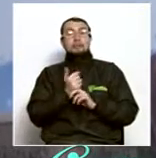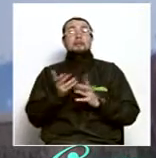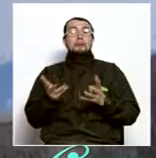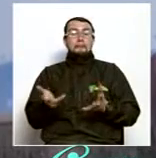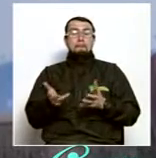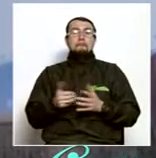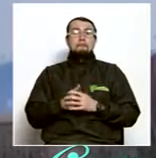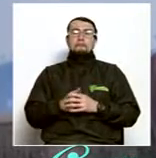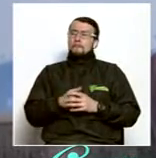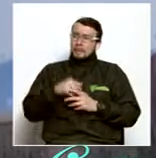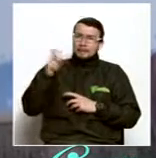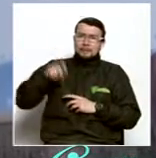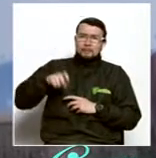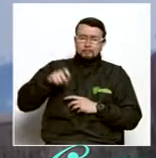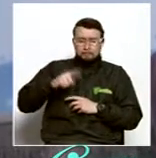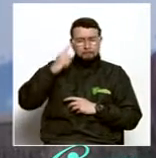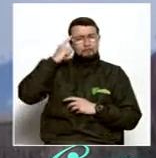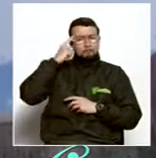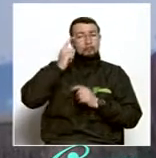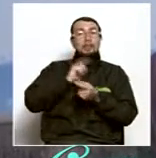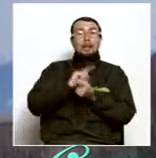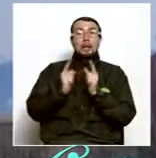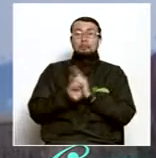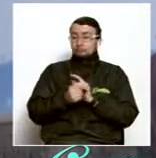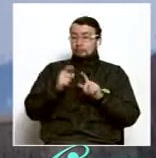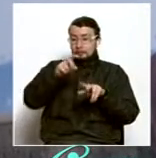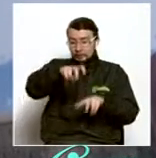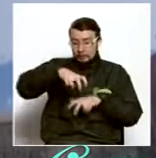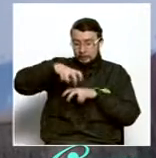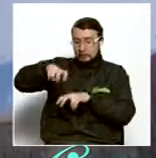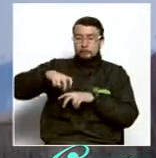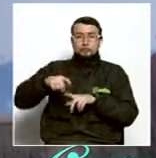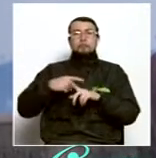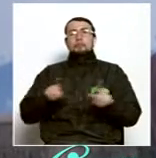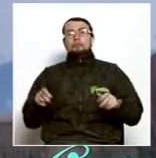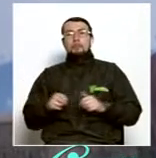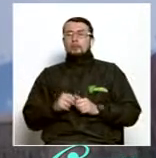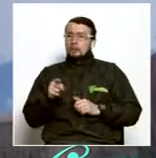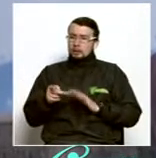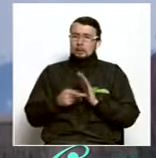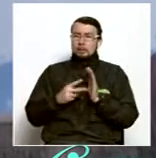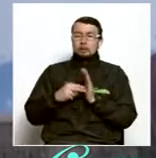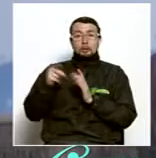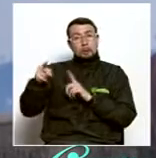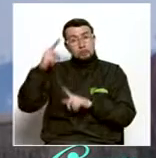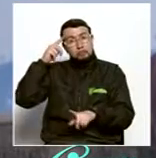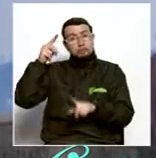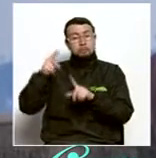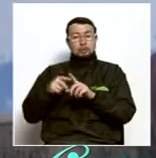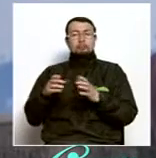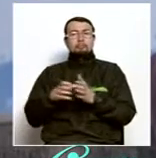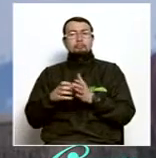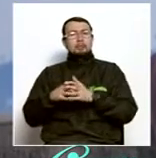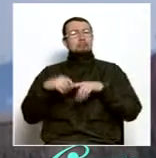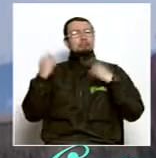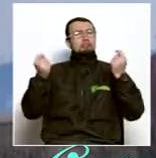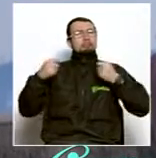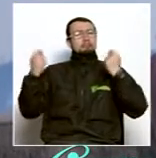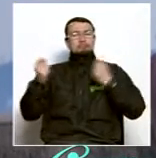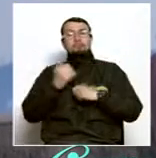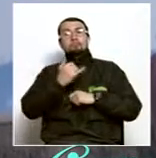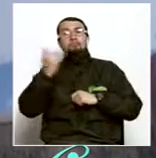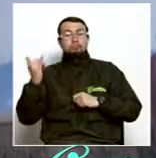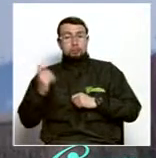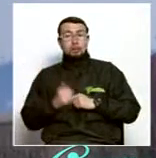Y que es necesario replantear esa manera de sembrar. Entonces, ese es uno de los propósitos de los mercados agroecológicos y de las ecoaldeas.